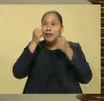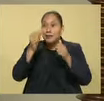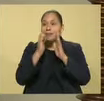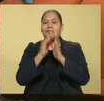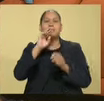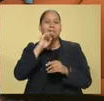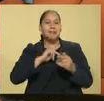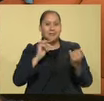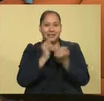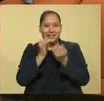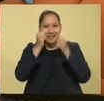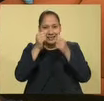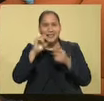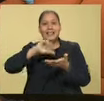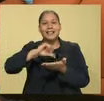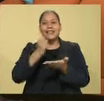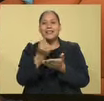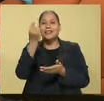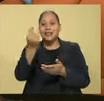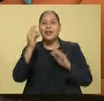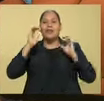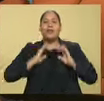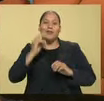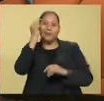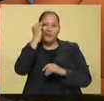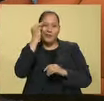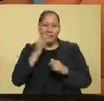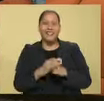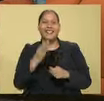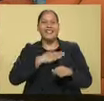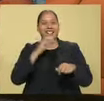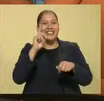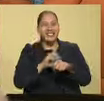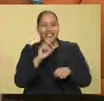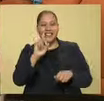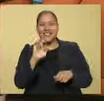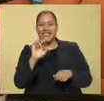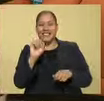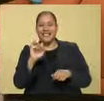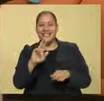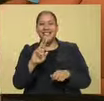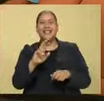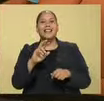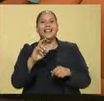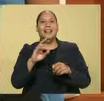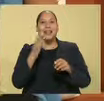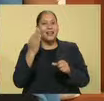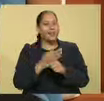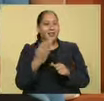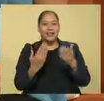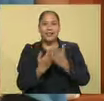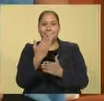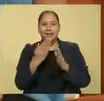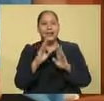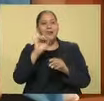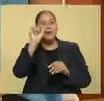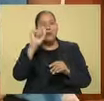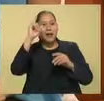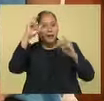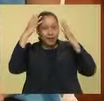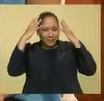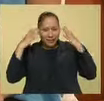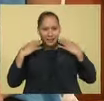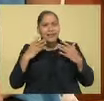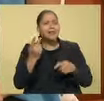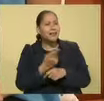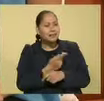también. Por favor. A la chaparrita cuerpo de uva. Ahora sí, buenos días, Desi. Pues ya estamos aquí como todas las mañanas, un poco mojadas porque...